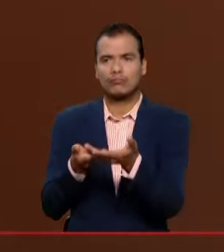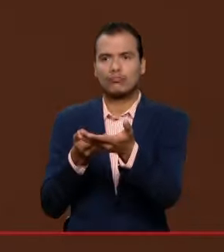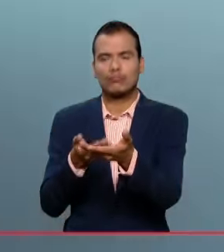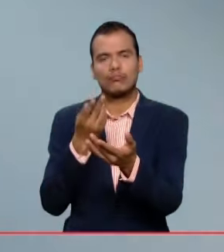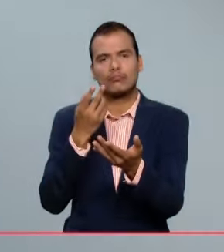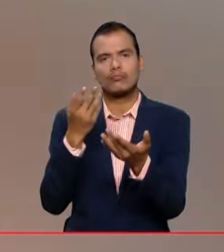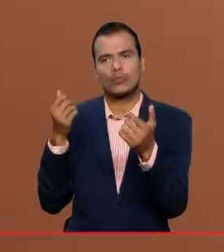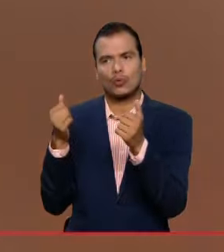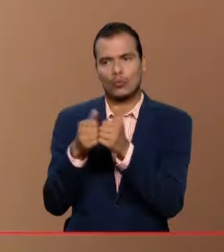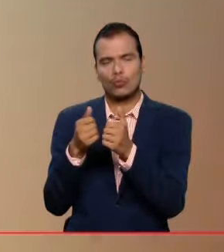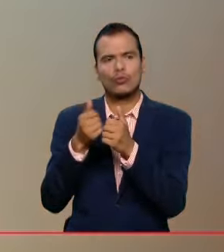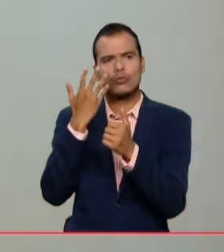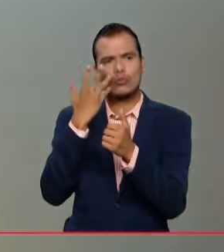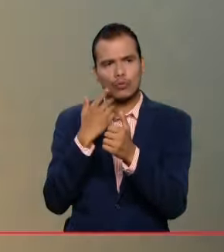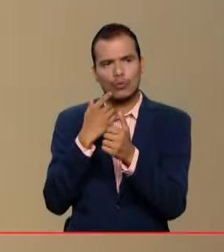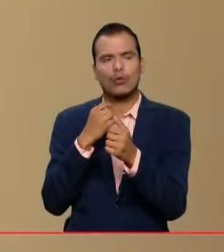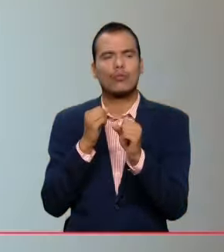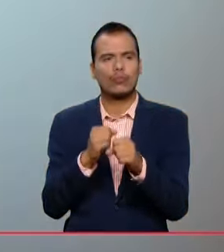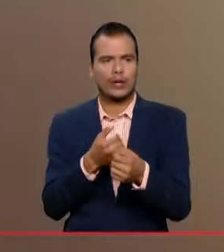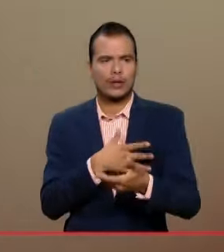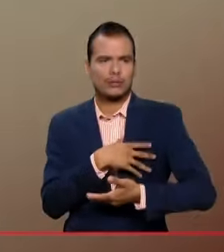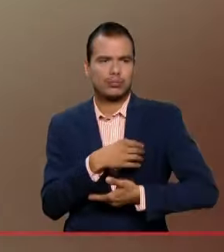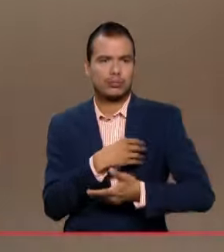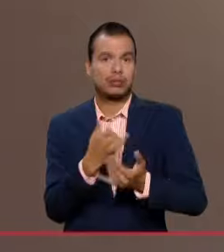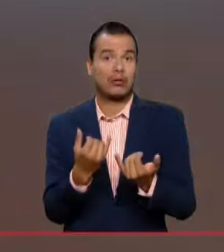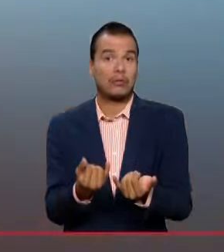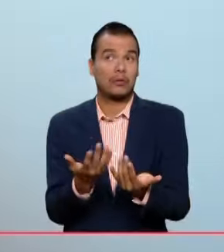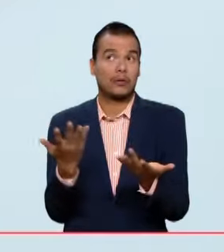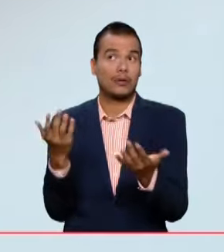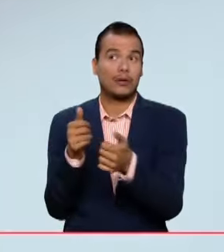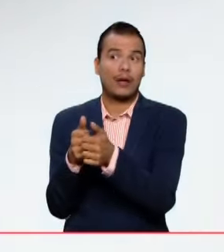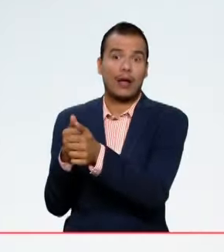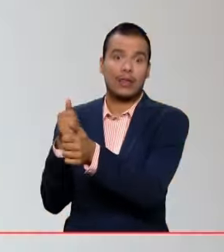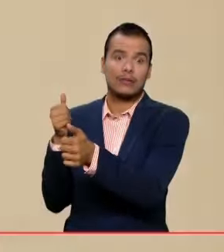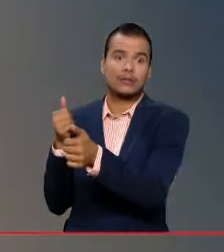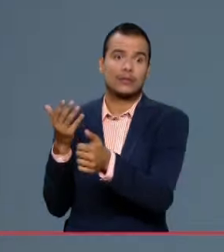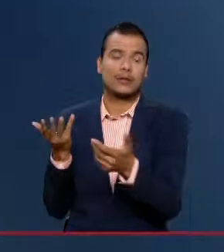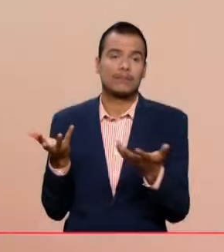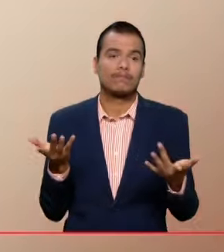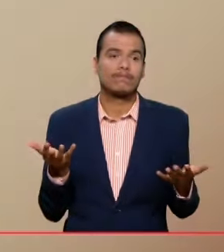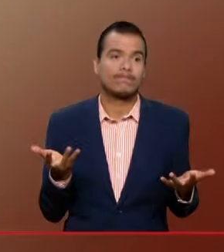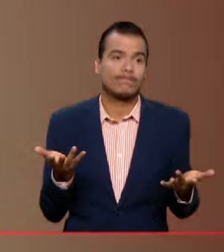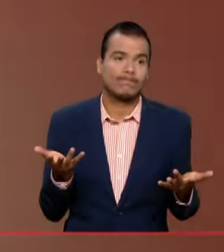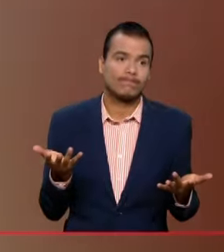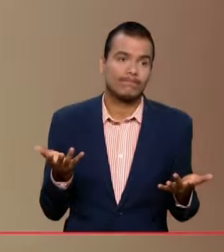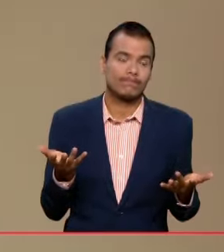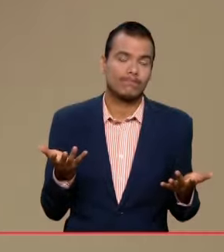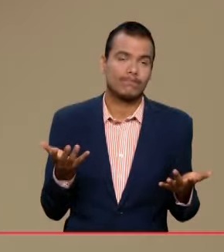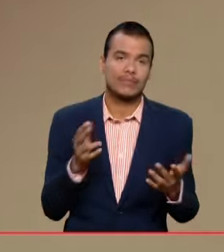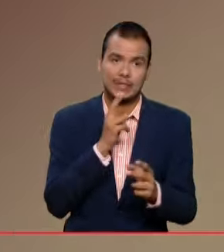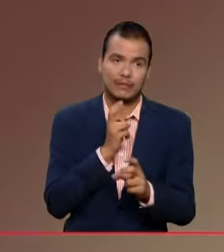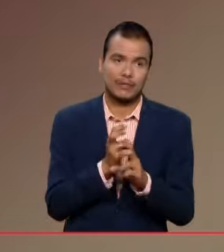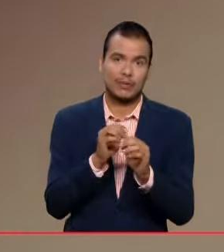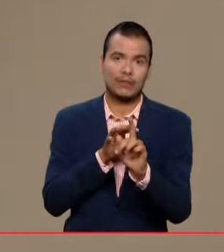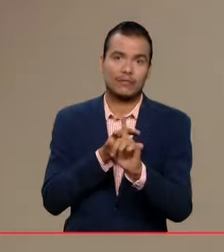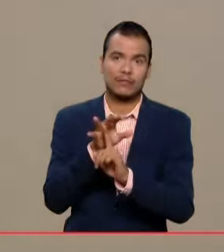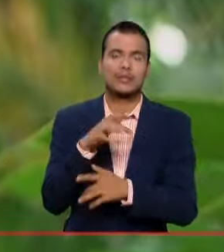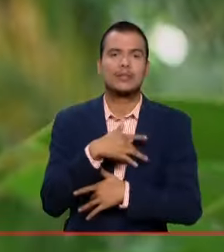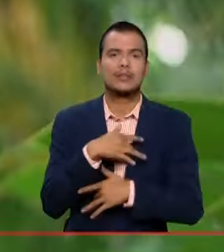establecimiento carcelario todos los días para amamantarlo. Ahora se enfrenta a la ausencia de su mamá y problemas de salud. Que tiene un